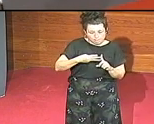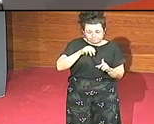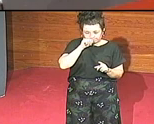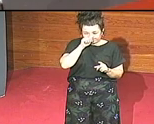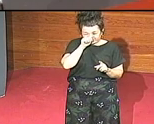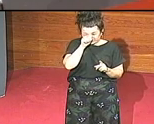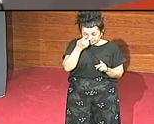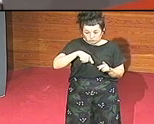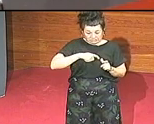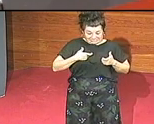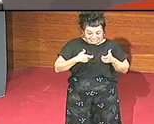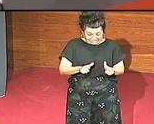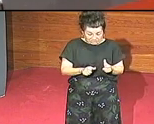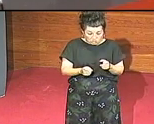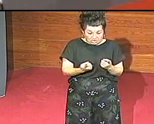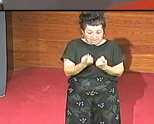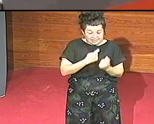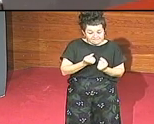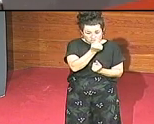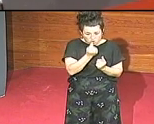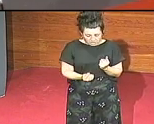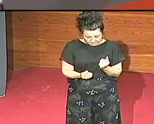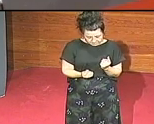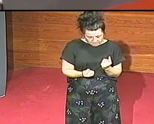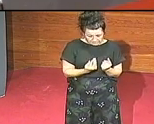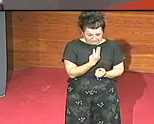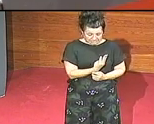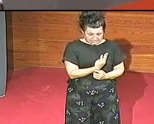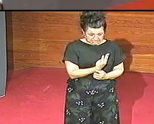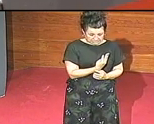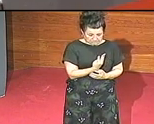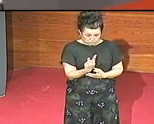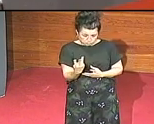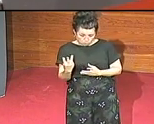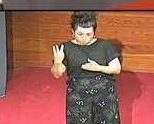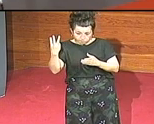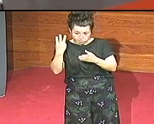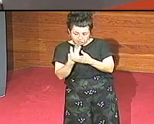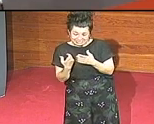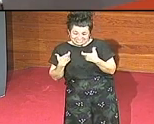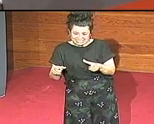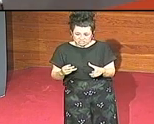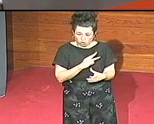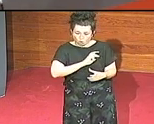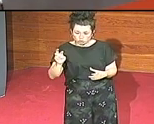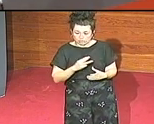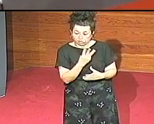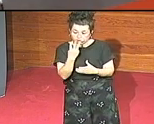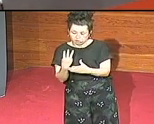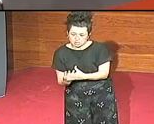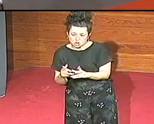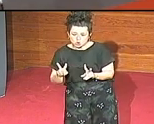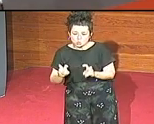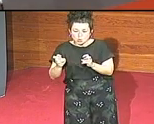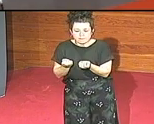os enseño antes que somos tres personas nos estamos integrando en una sección más más grande aún que es la de nuevas narrativas entonces ya